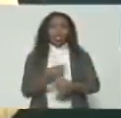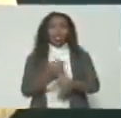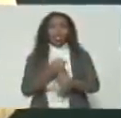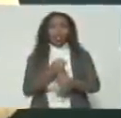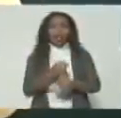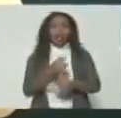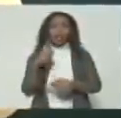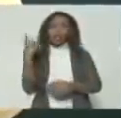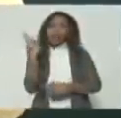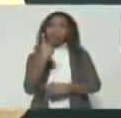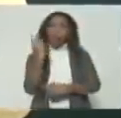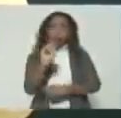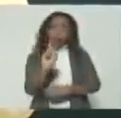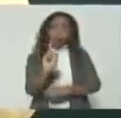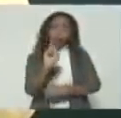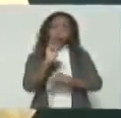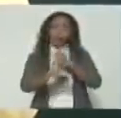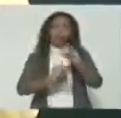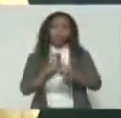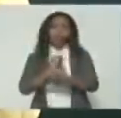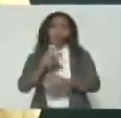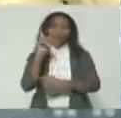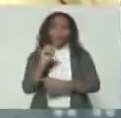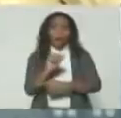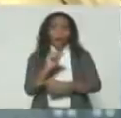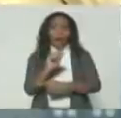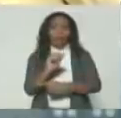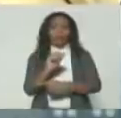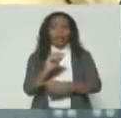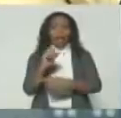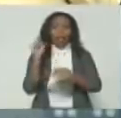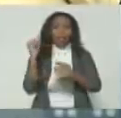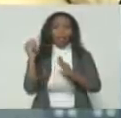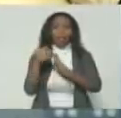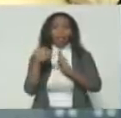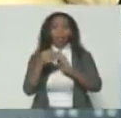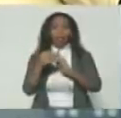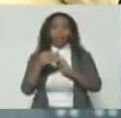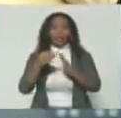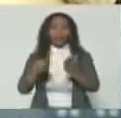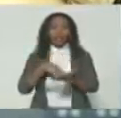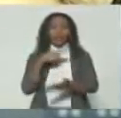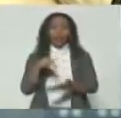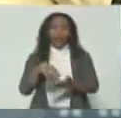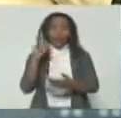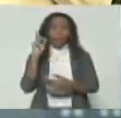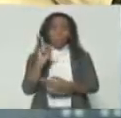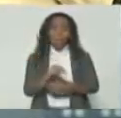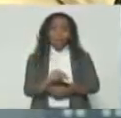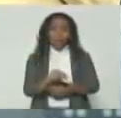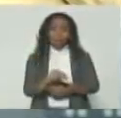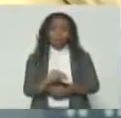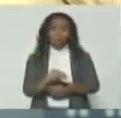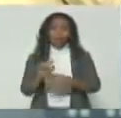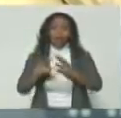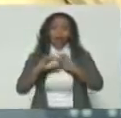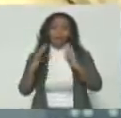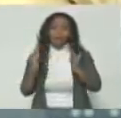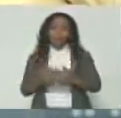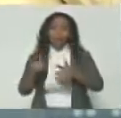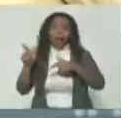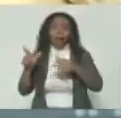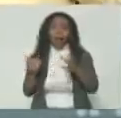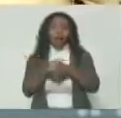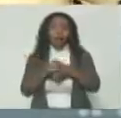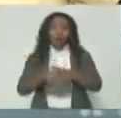no solamente internacional, sino también el saboteo nacional, inclusive a pesar de la pandemia, este es un sector